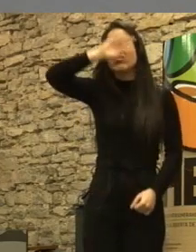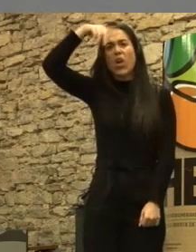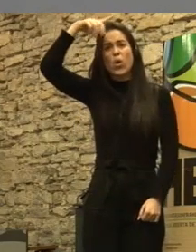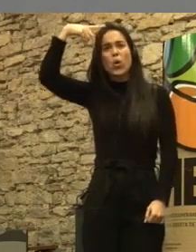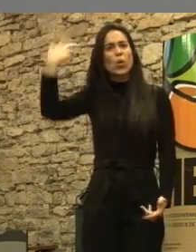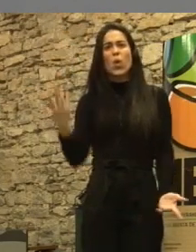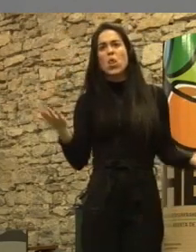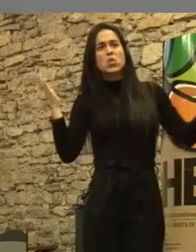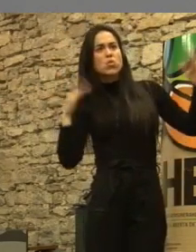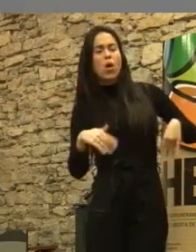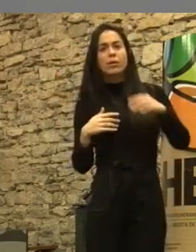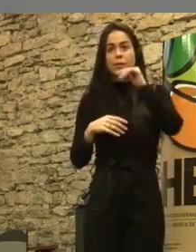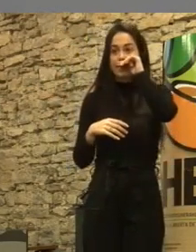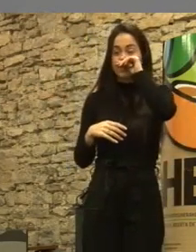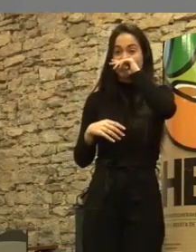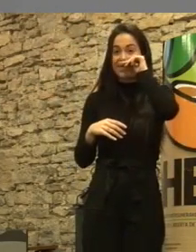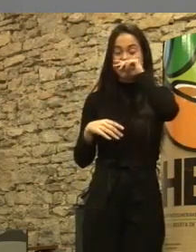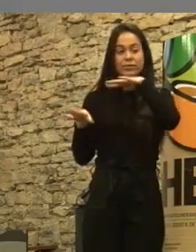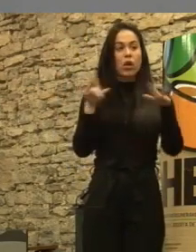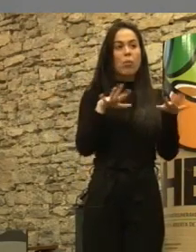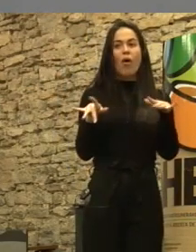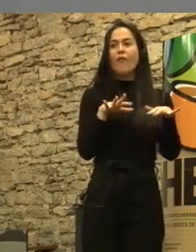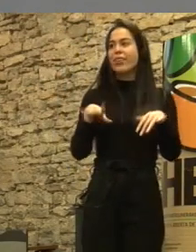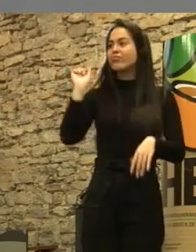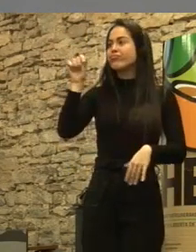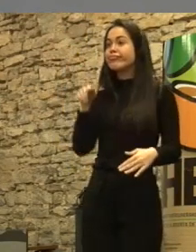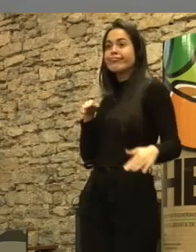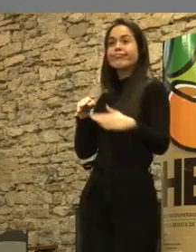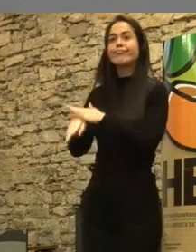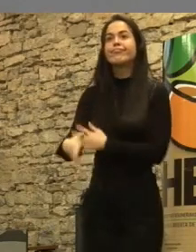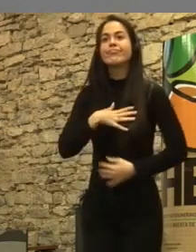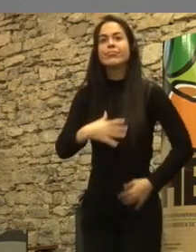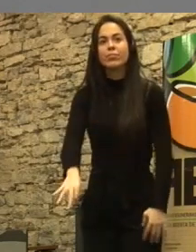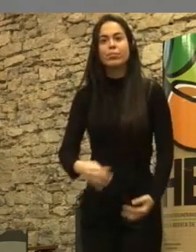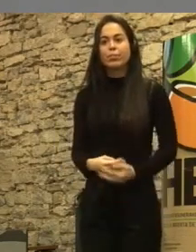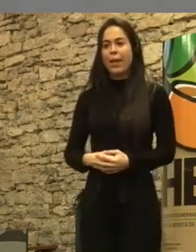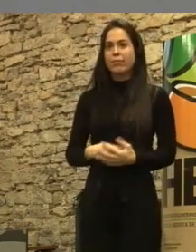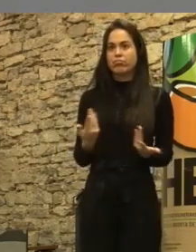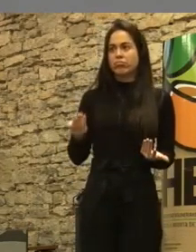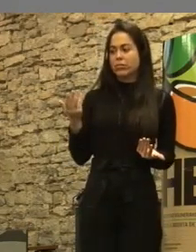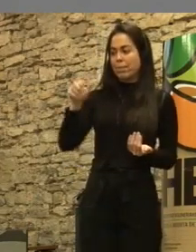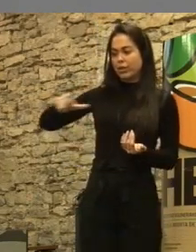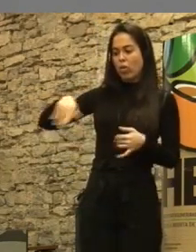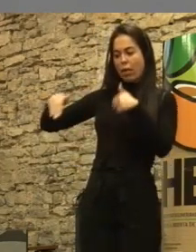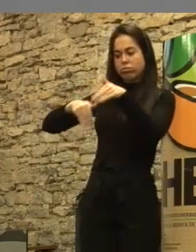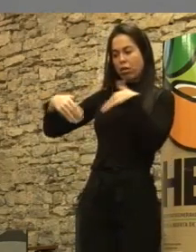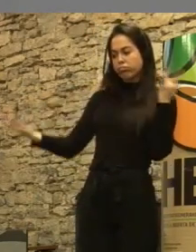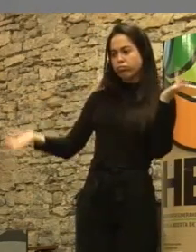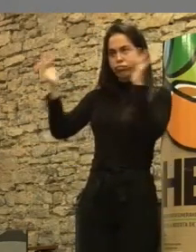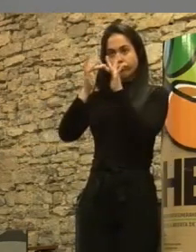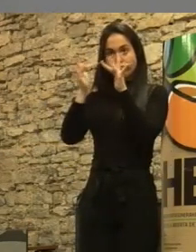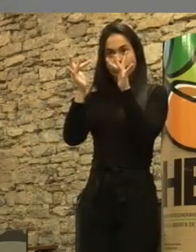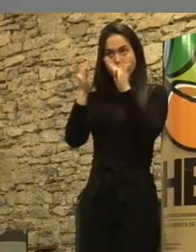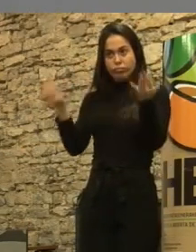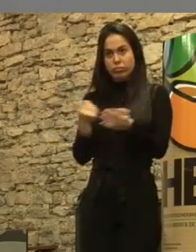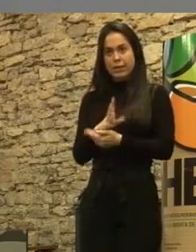sajones, ¿no? Donde estos tipos de representantes tienen como una oficina y atienden a su constituency, o sea, a la gente que les hemos votado, a su barrio, a su distrito, a su provincia, eso no existe. Bueno, es